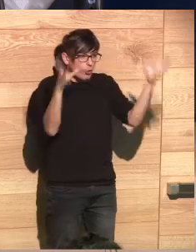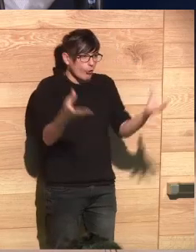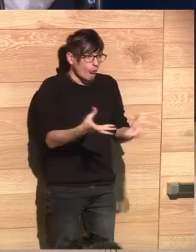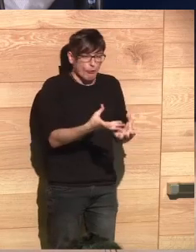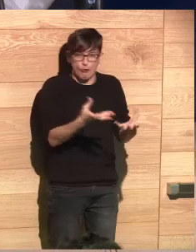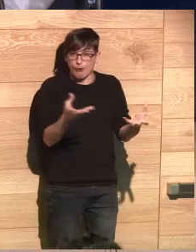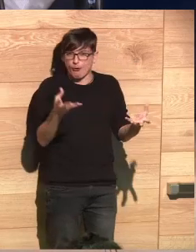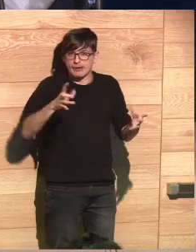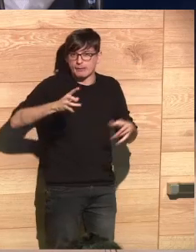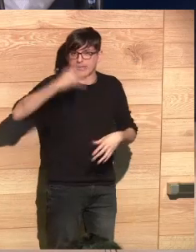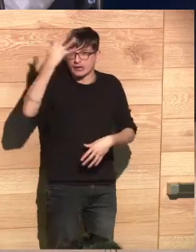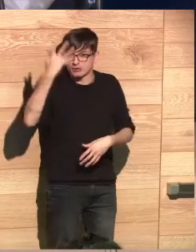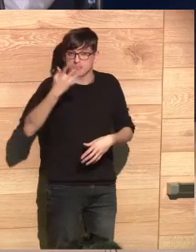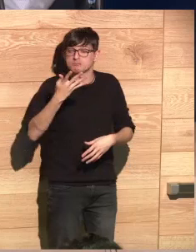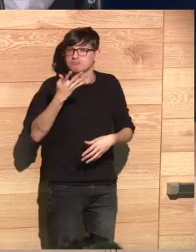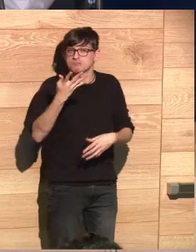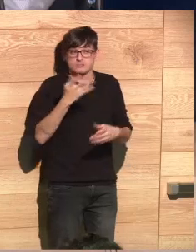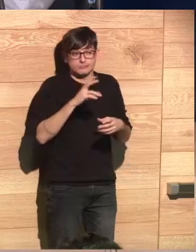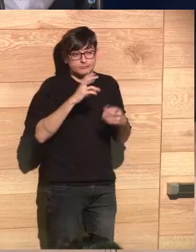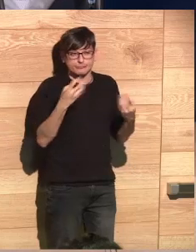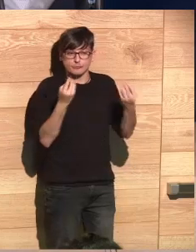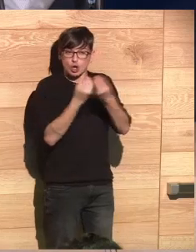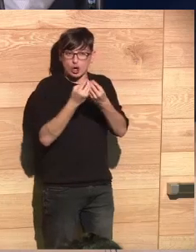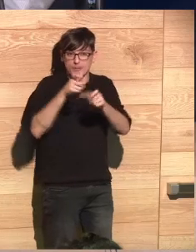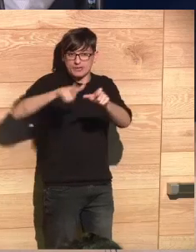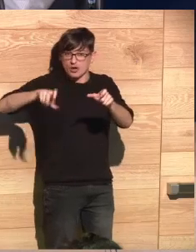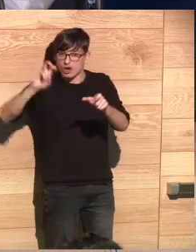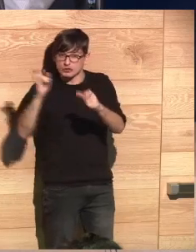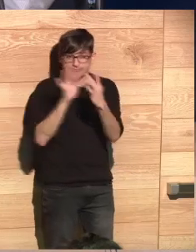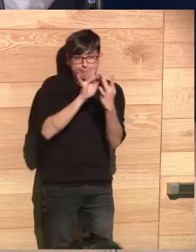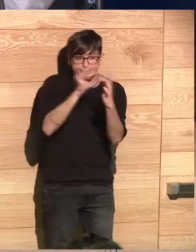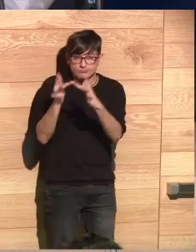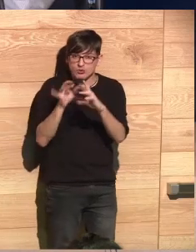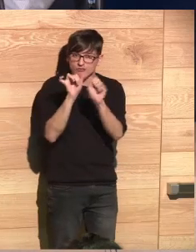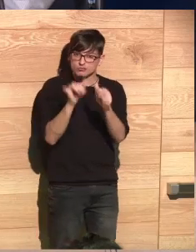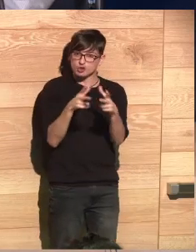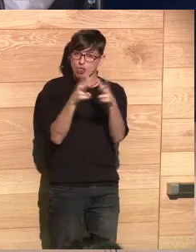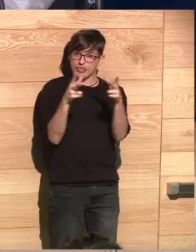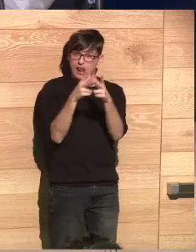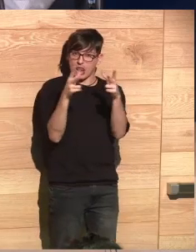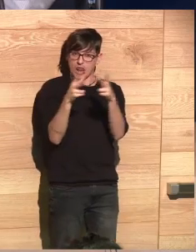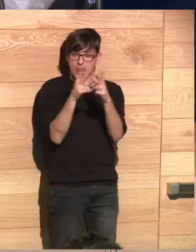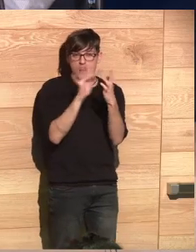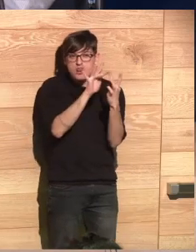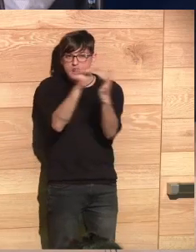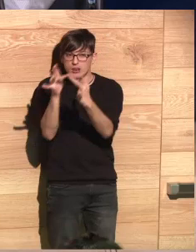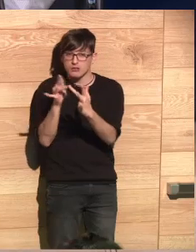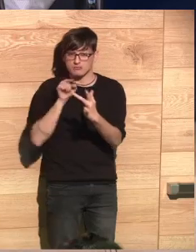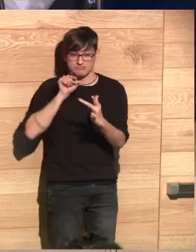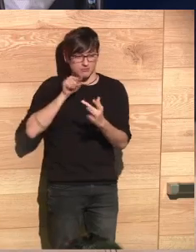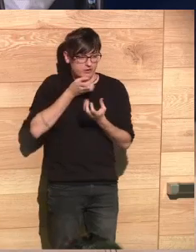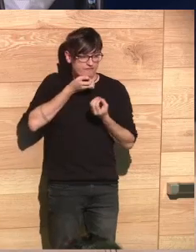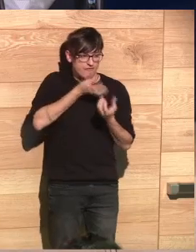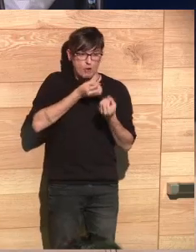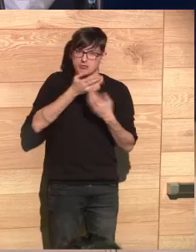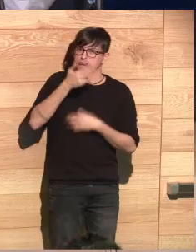universo imaginario, ¿no? Con otras personas y relacionándote de manera social, es información pues que puede